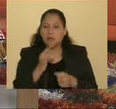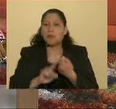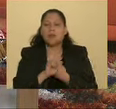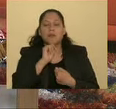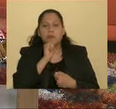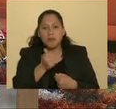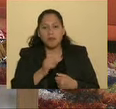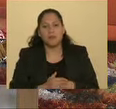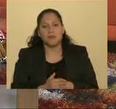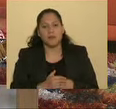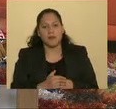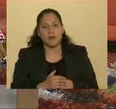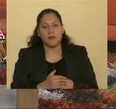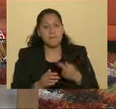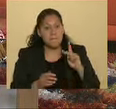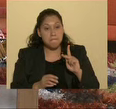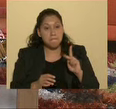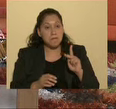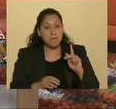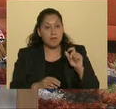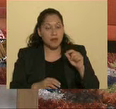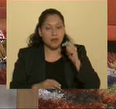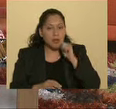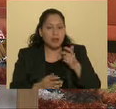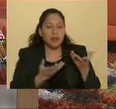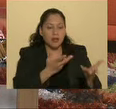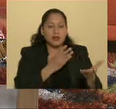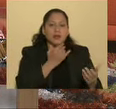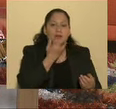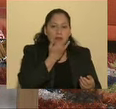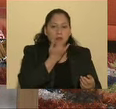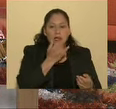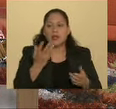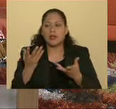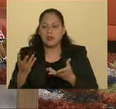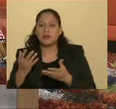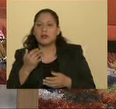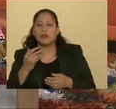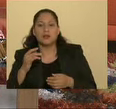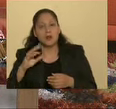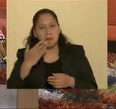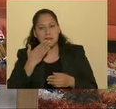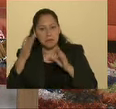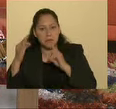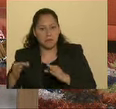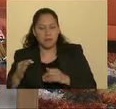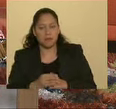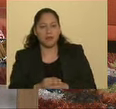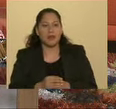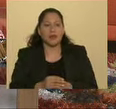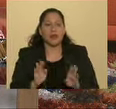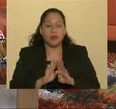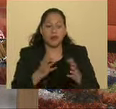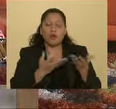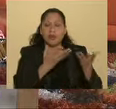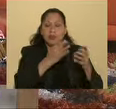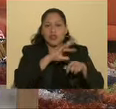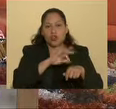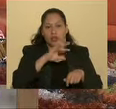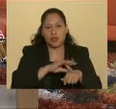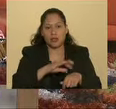hay que hacerlo, ¿no? Pero como siempre, oye, el tiempo... ¿Y qué opinas del deseo carnal? Que también a veces es muy difícil controlarlo. A ese ustedes? Hay